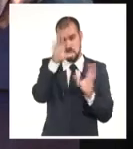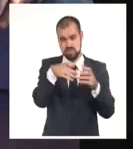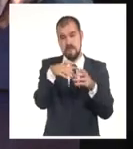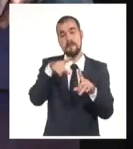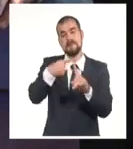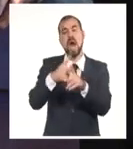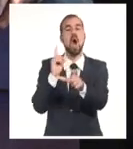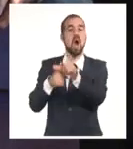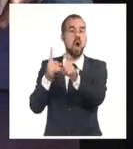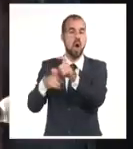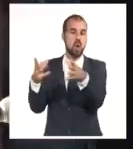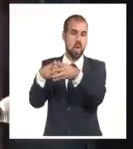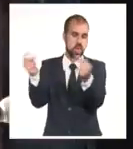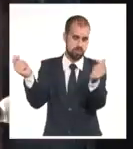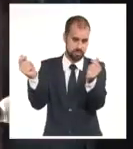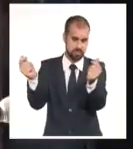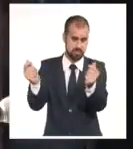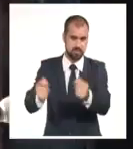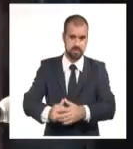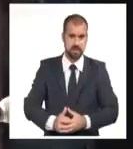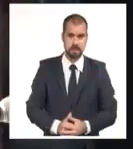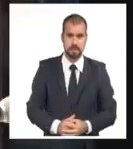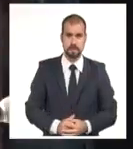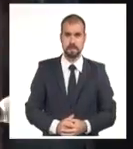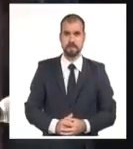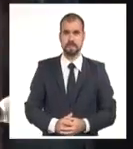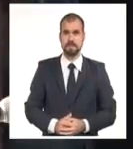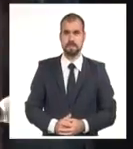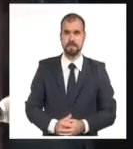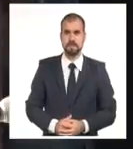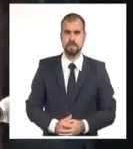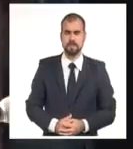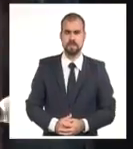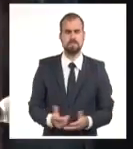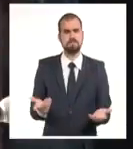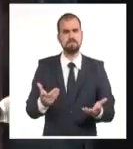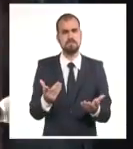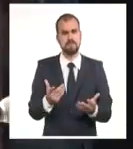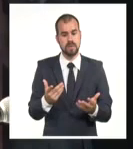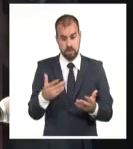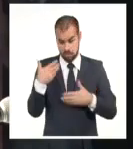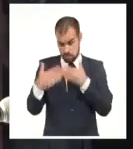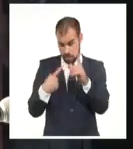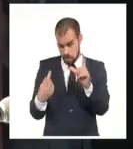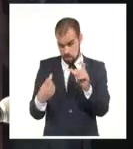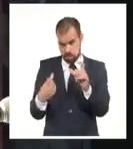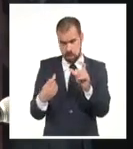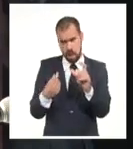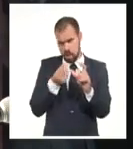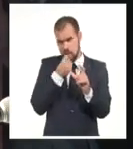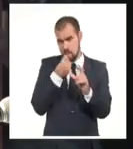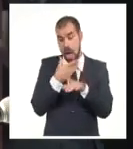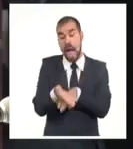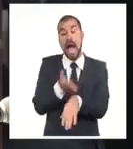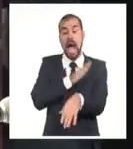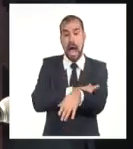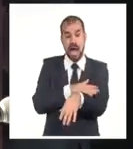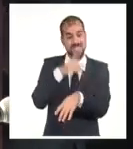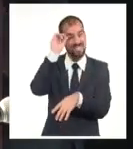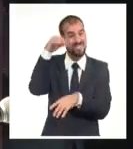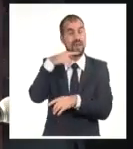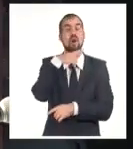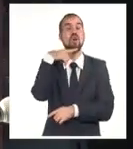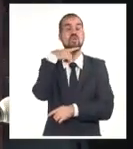desintegración de la URSS. Este conflicto pudo evitarse si se hubieran atendido con seriedad y respeto